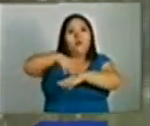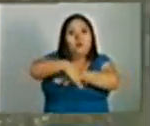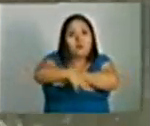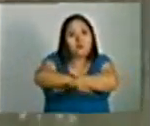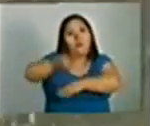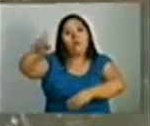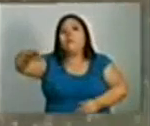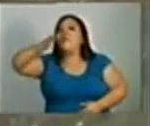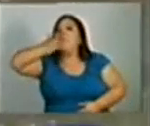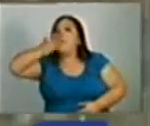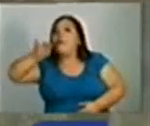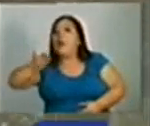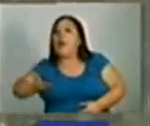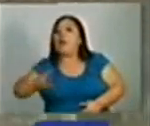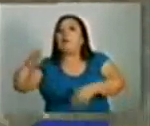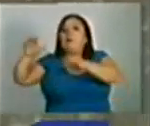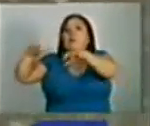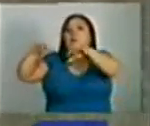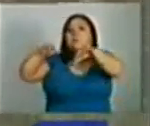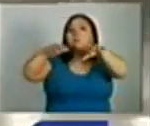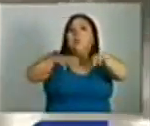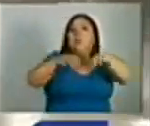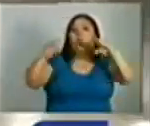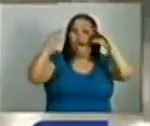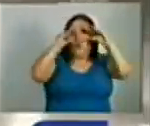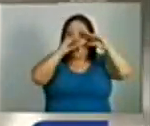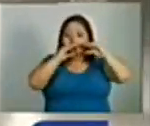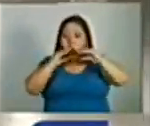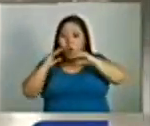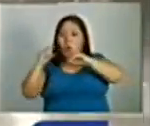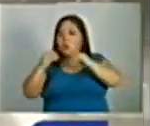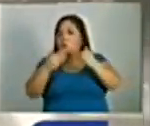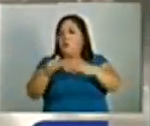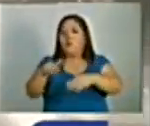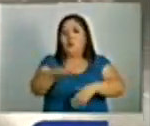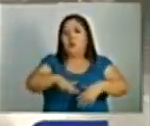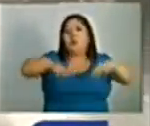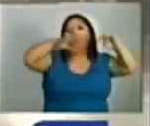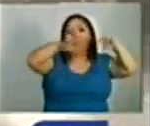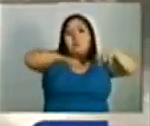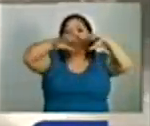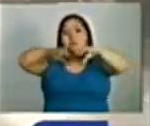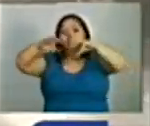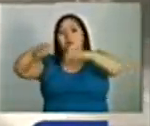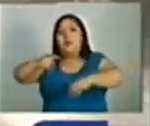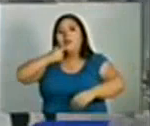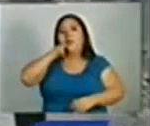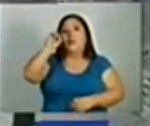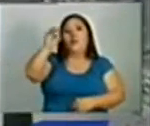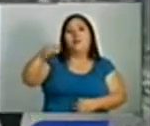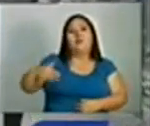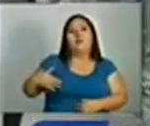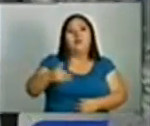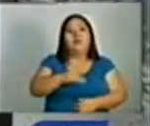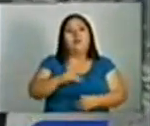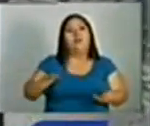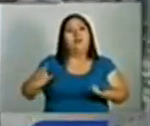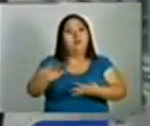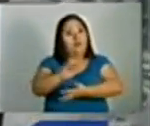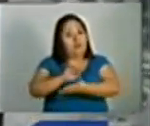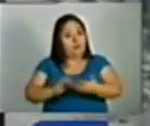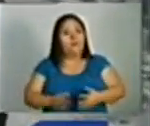y Morazán, que se extenderán durante la noche en diferentes puntos, de acuerdo al pronóstico del Ministerio de Medio Ambiente y